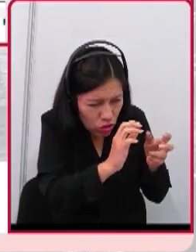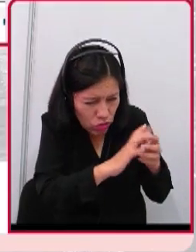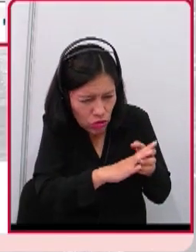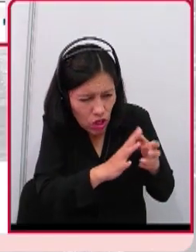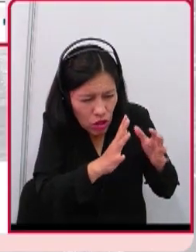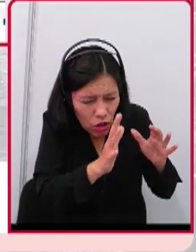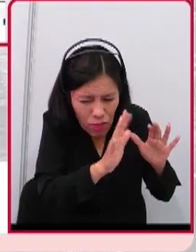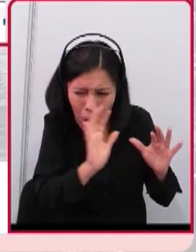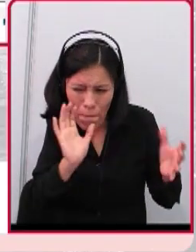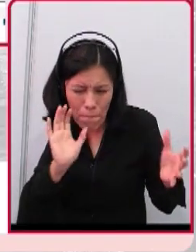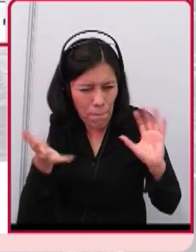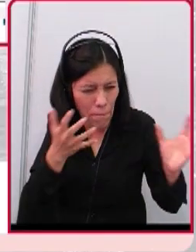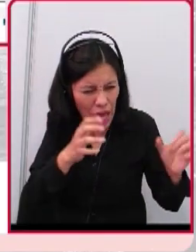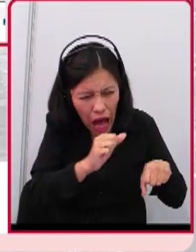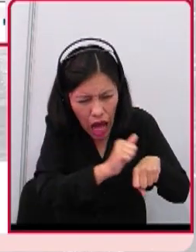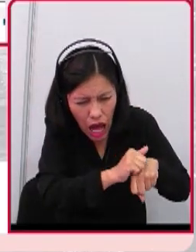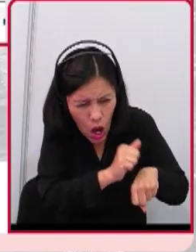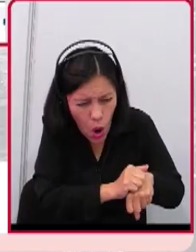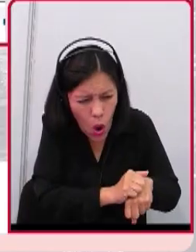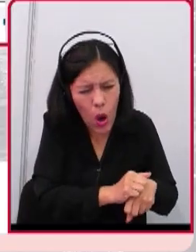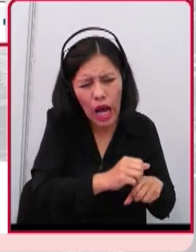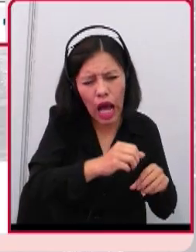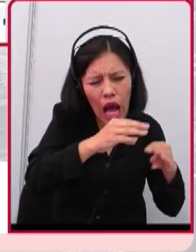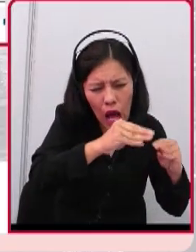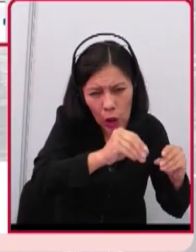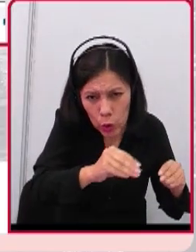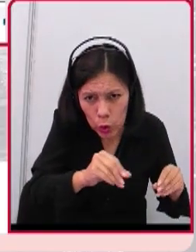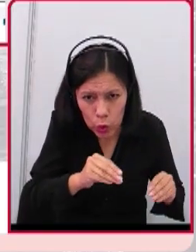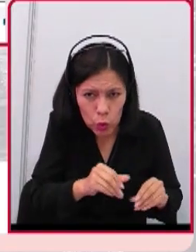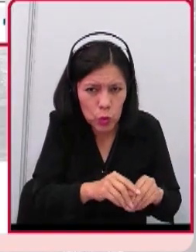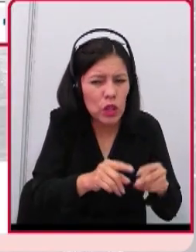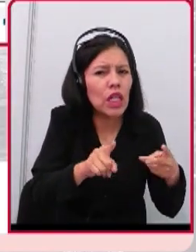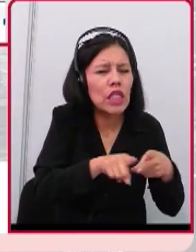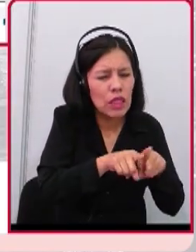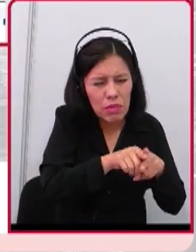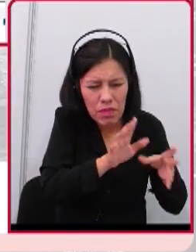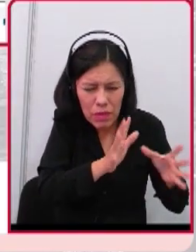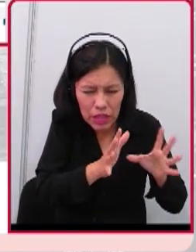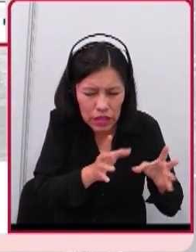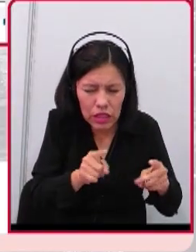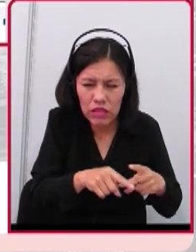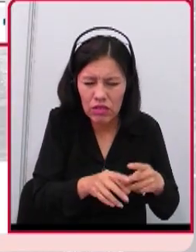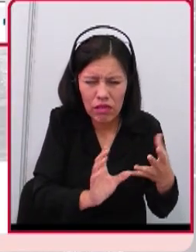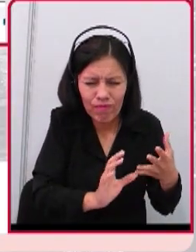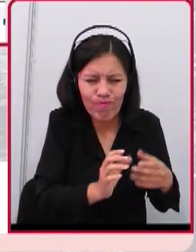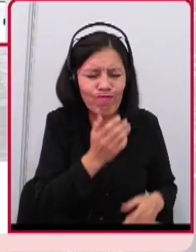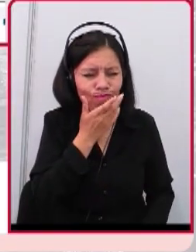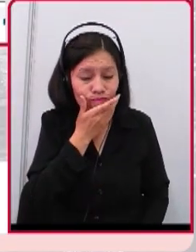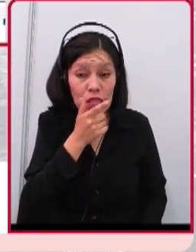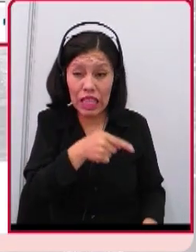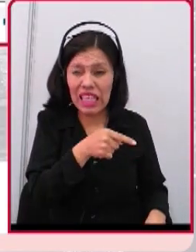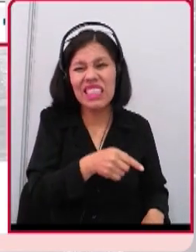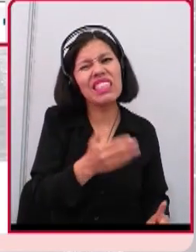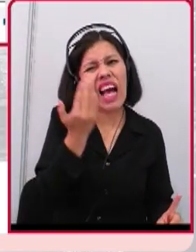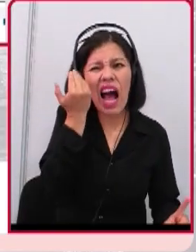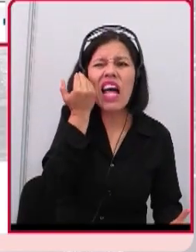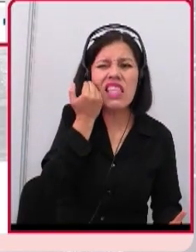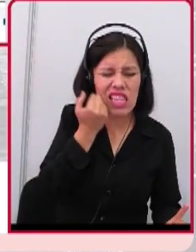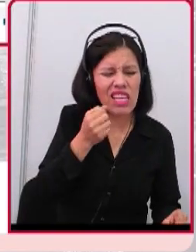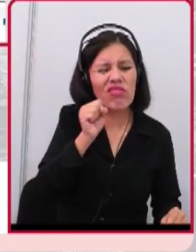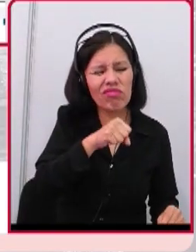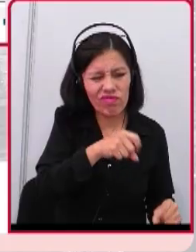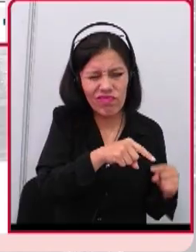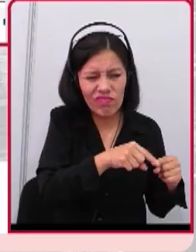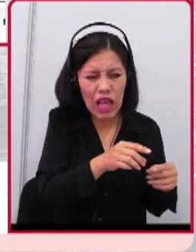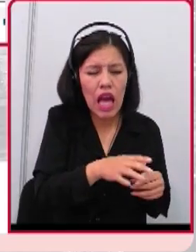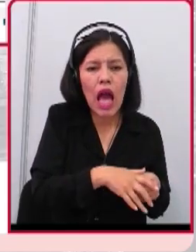cantidad inmensa de datos. ¿Por qué utilizar turning bands si es un método bastante antiguo? Estamos hablando de un método de 1973.